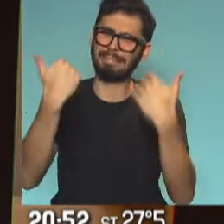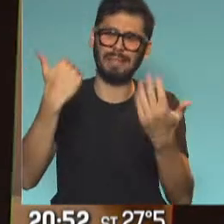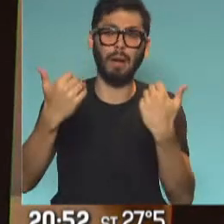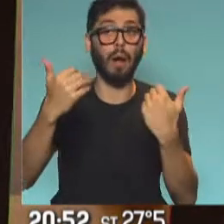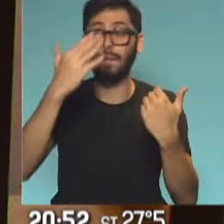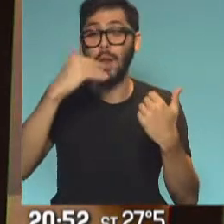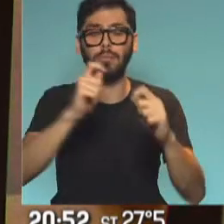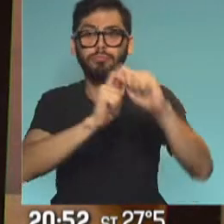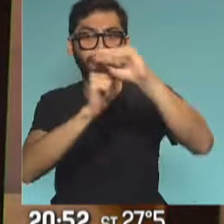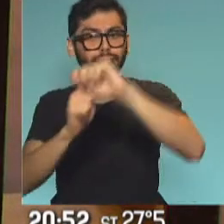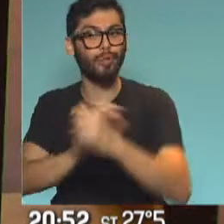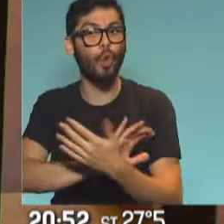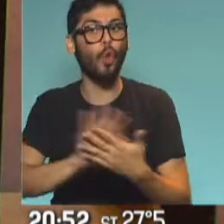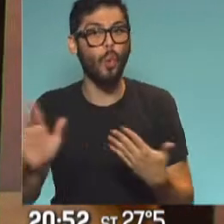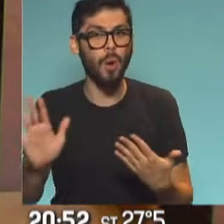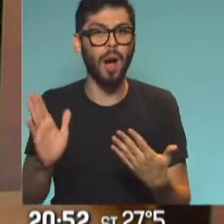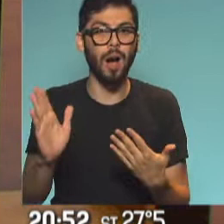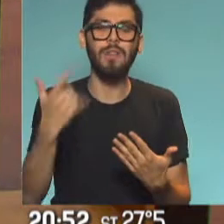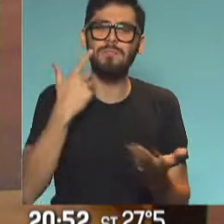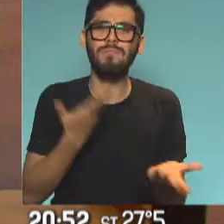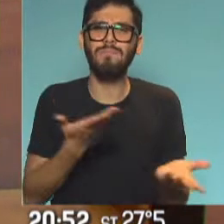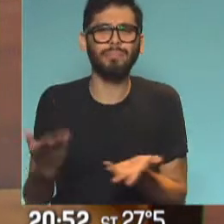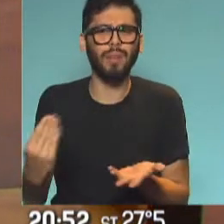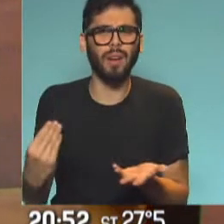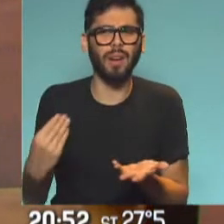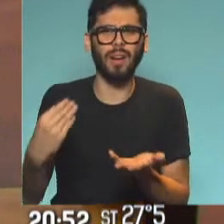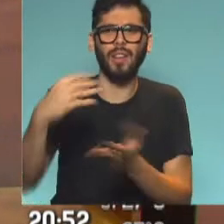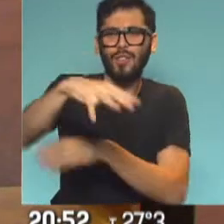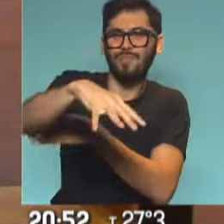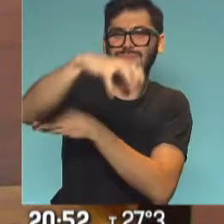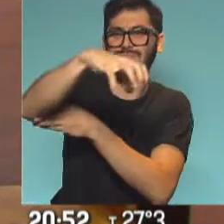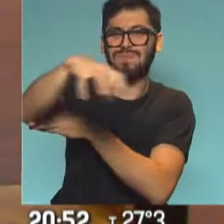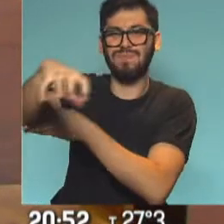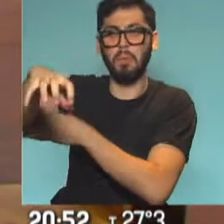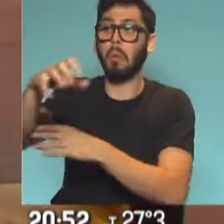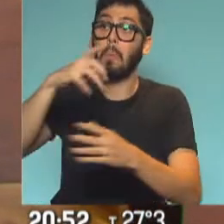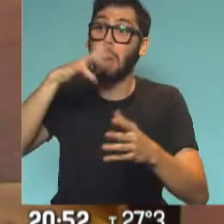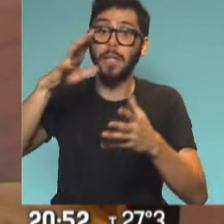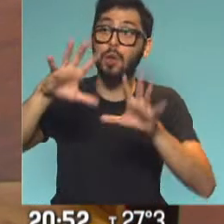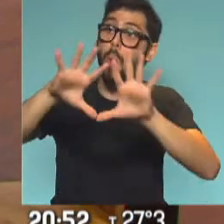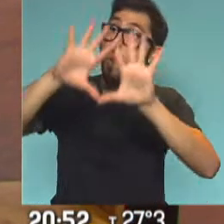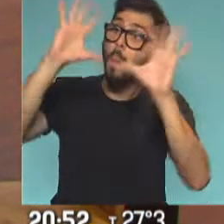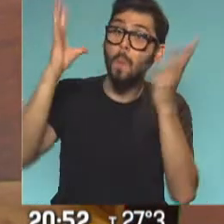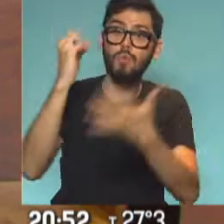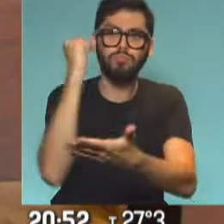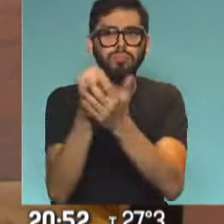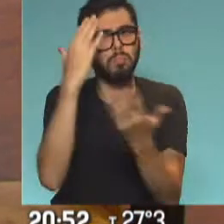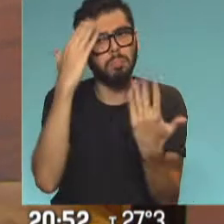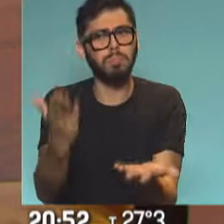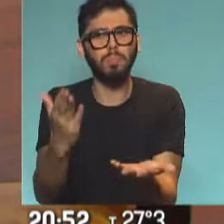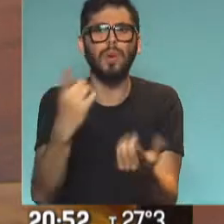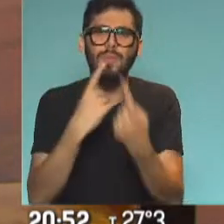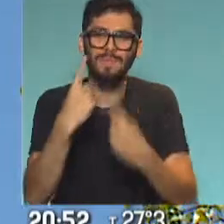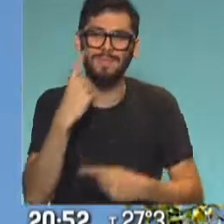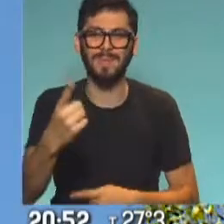hemos presentado una nota al respecto en lo que refiere a esta proclamación para que sea Patrimonio de la Humanidad. Ahora tenemos otra nota. ¿Lo vemos? Sí.